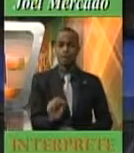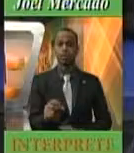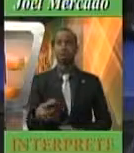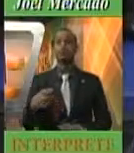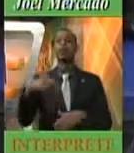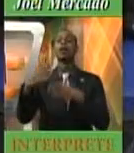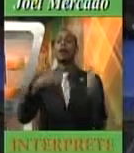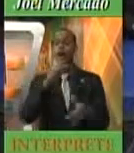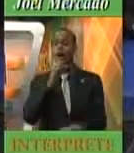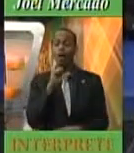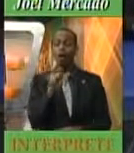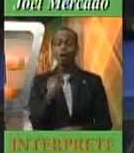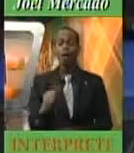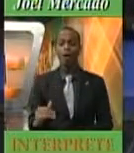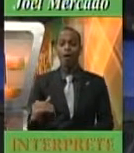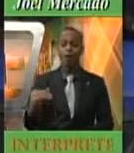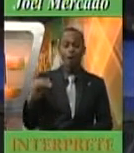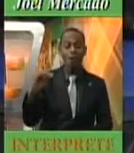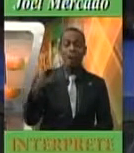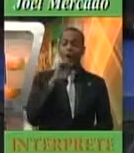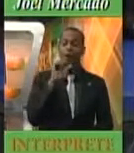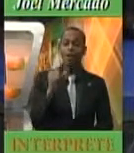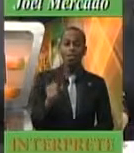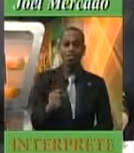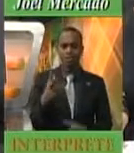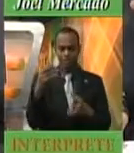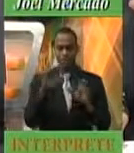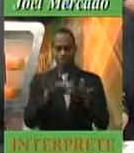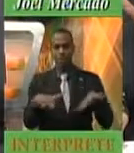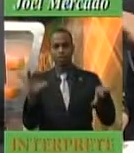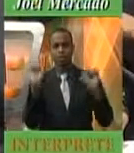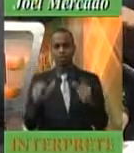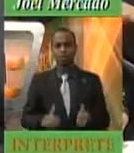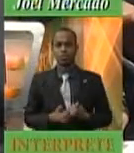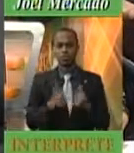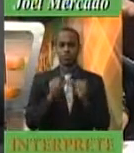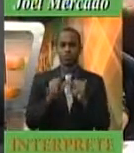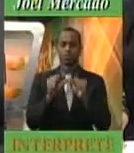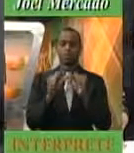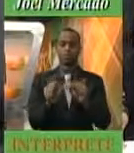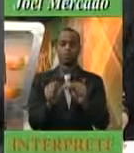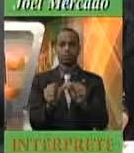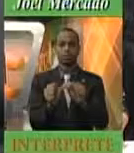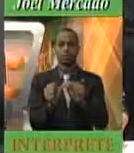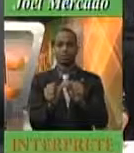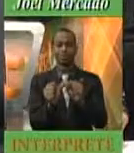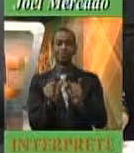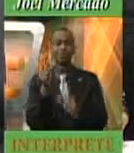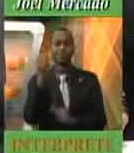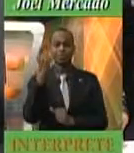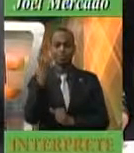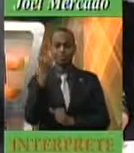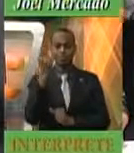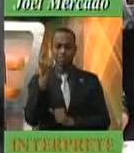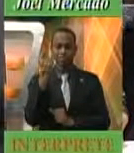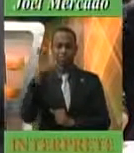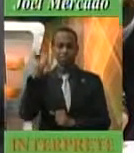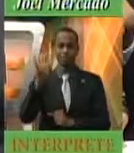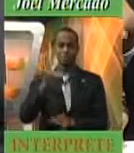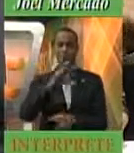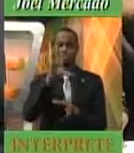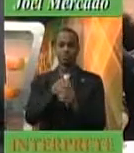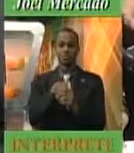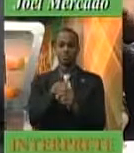vamos a envejecer, que queremos encontrar una sociedad vivible. Es decir, que sepan que